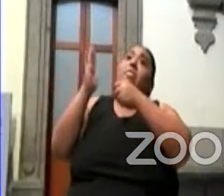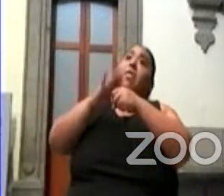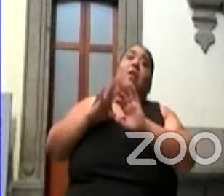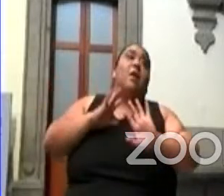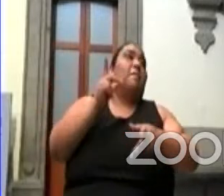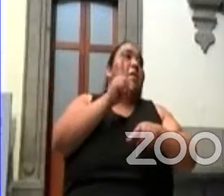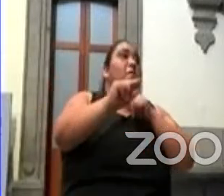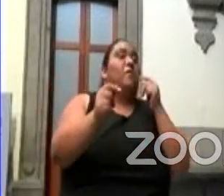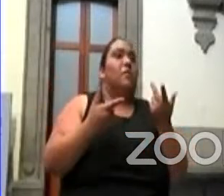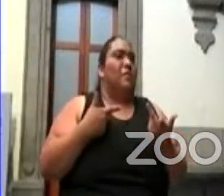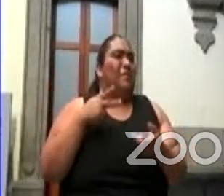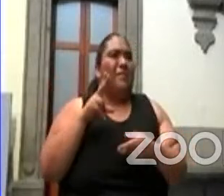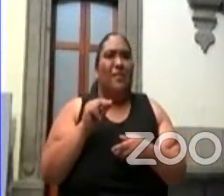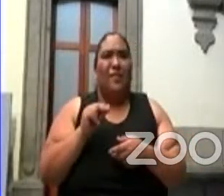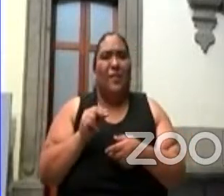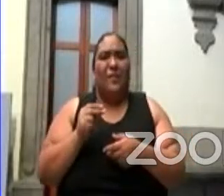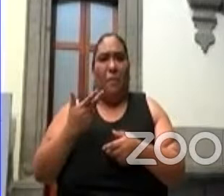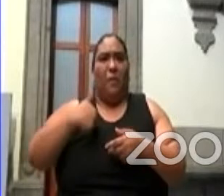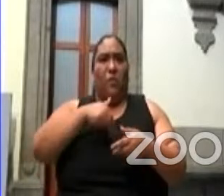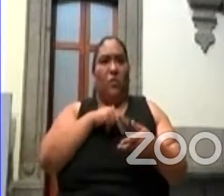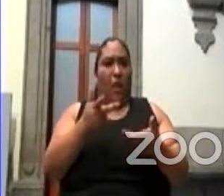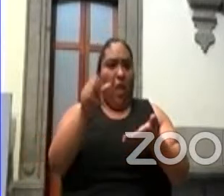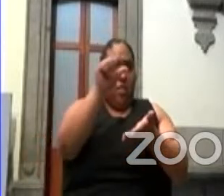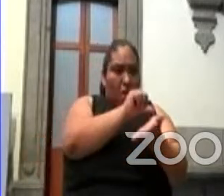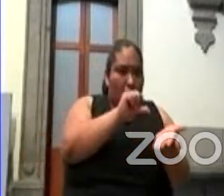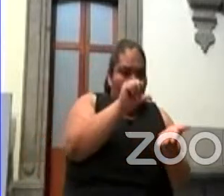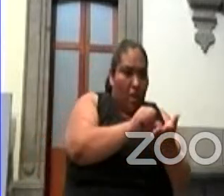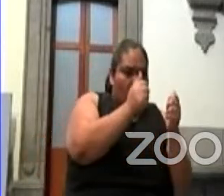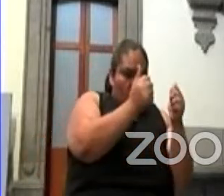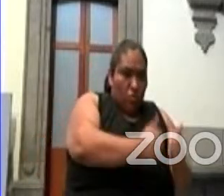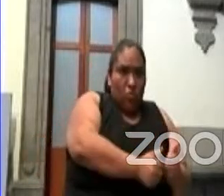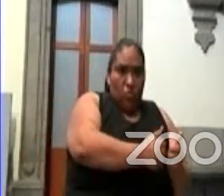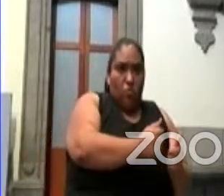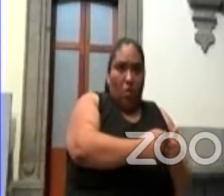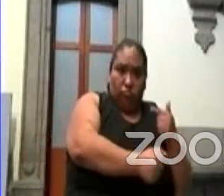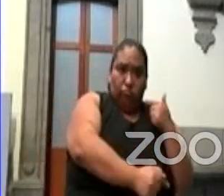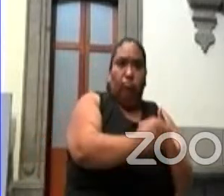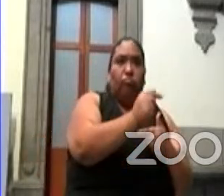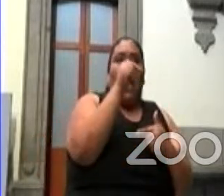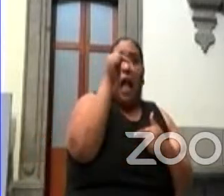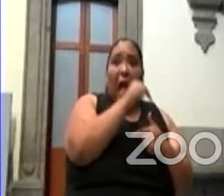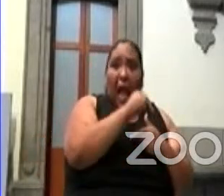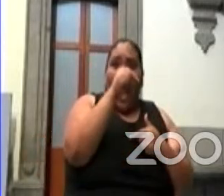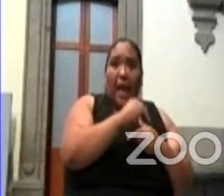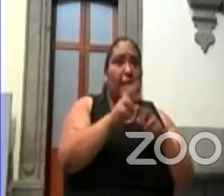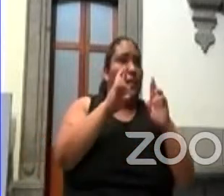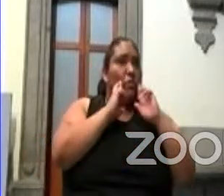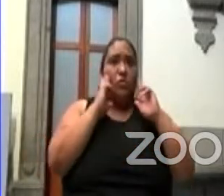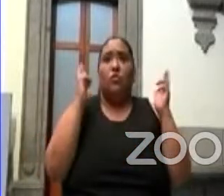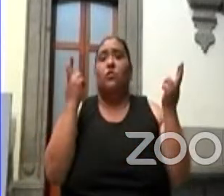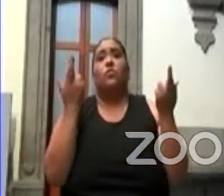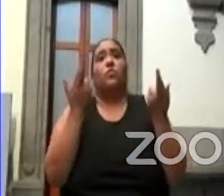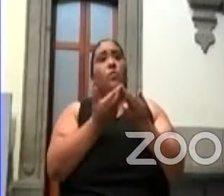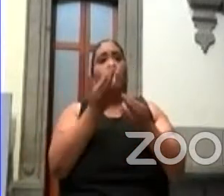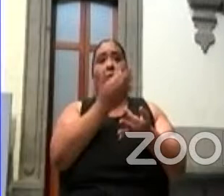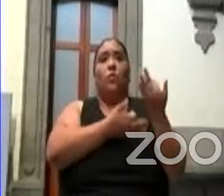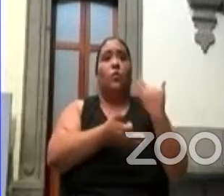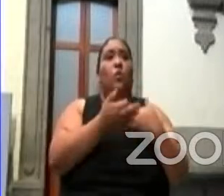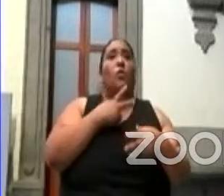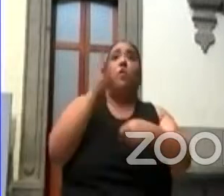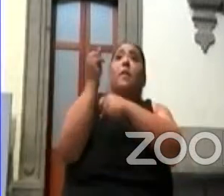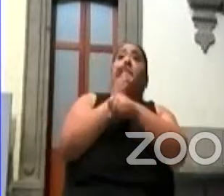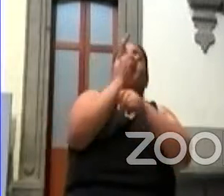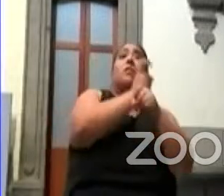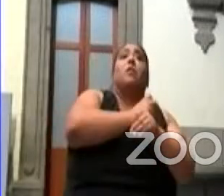les comento, en ese primer cuadro de la ciudad, y ahí es donde hemos tenido nuestras reuniones, donde invitamos a los